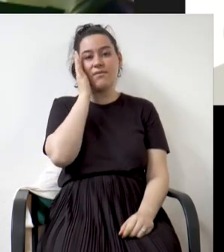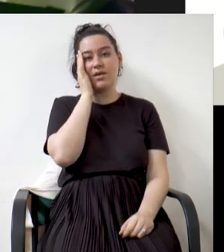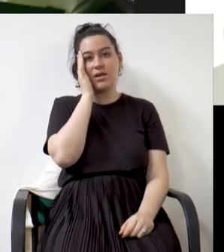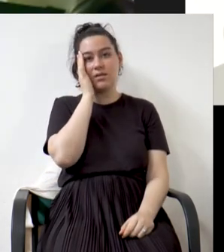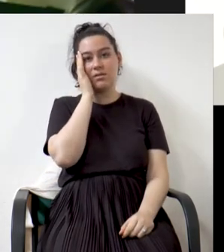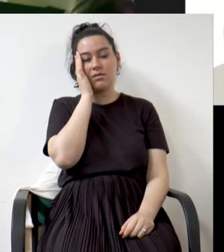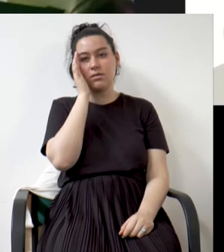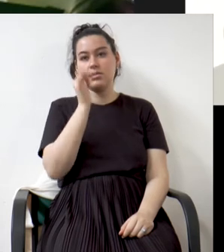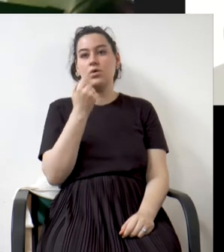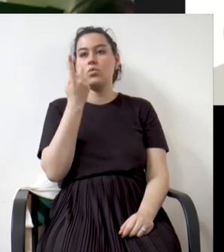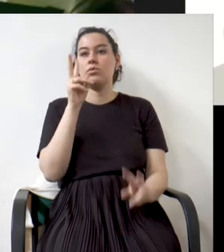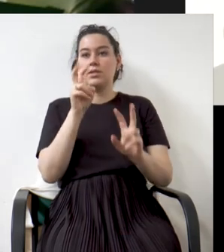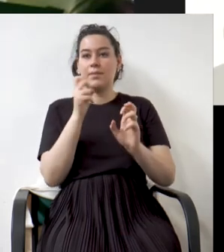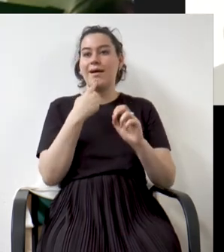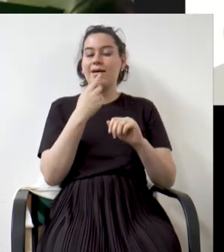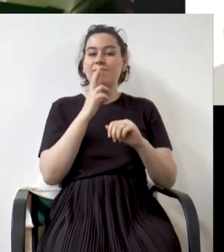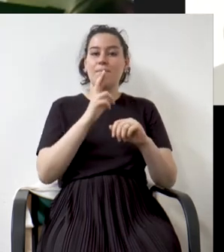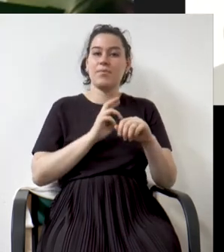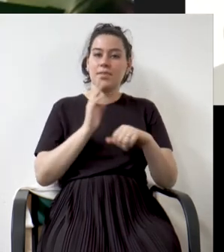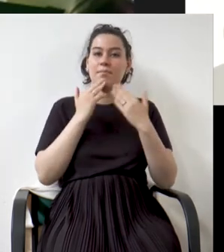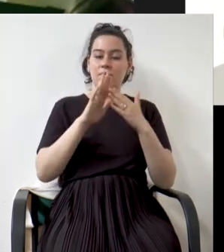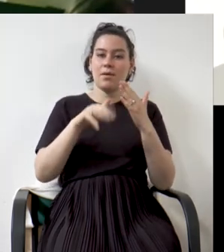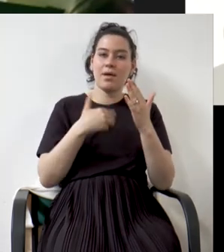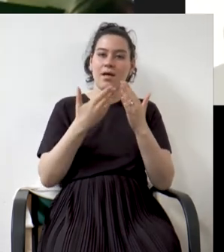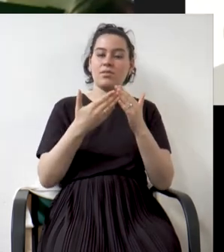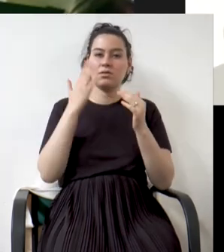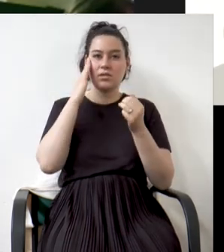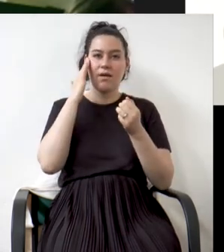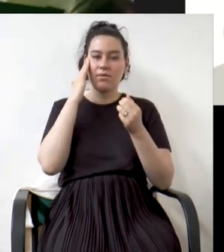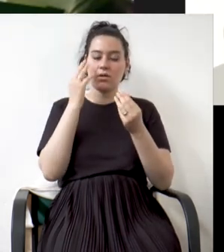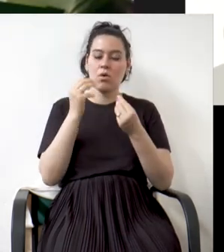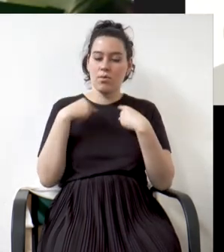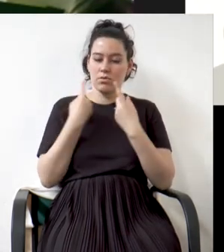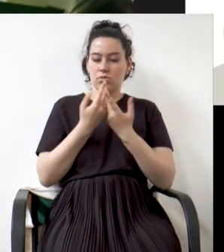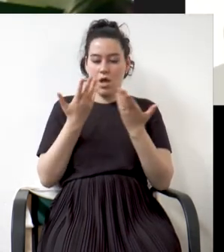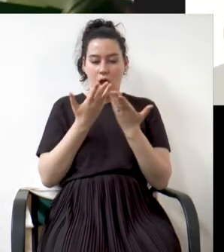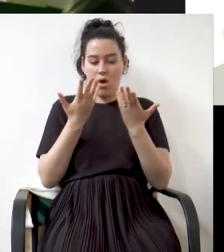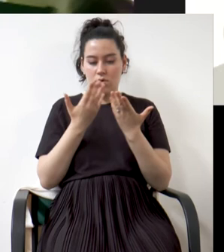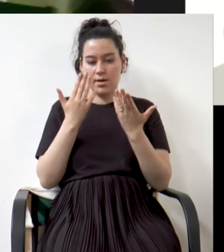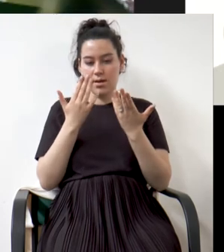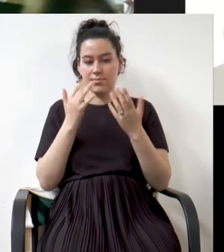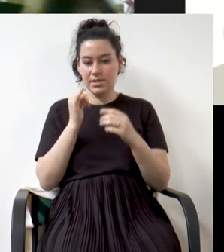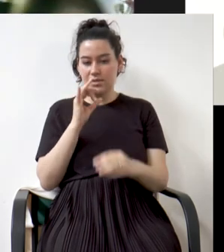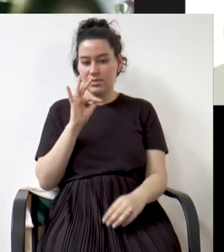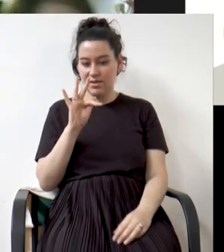es otro tema que contesta alguna de las preguntas que ustedes planteaban, es saber dónde estamos parados hoy en día, como ISEF.